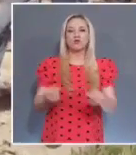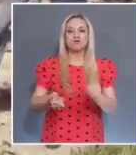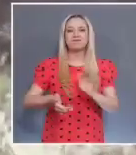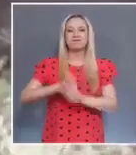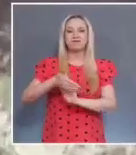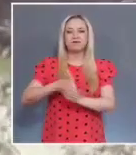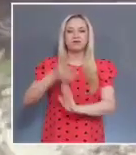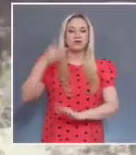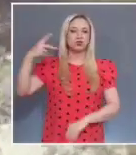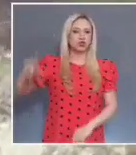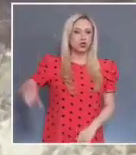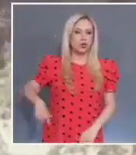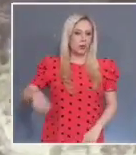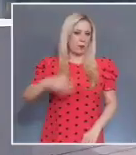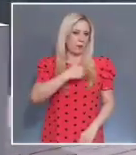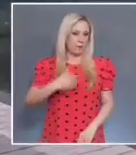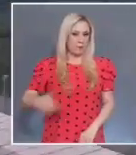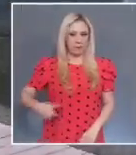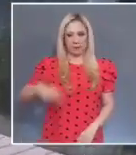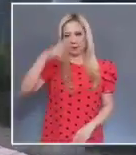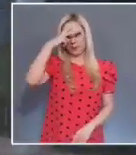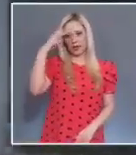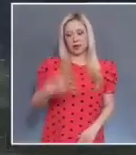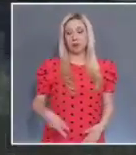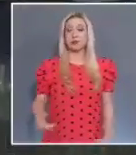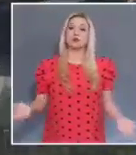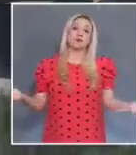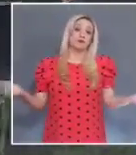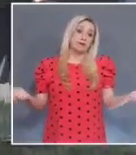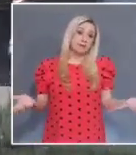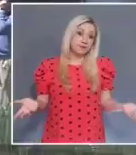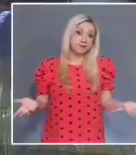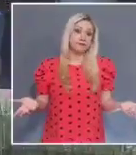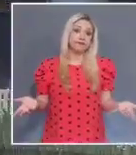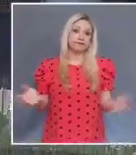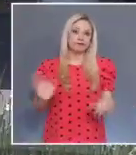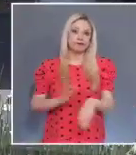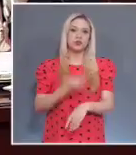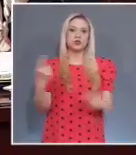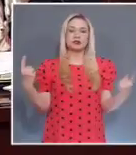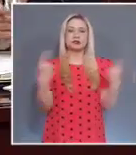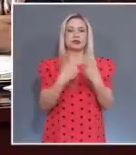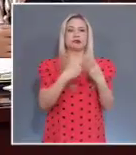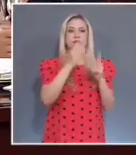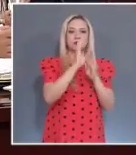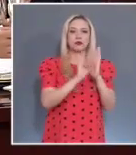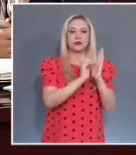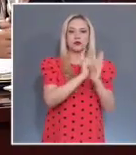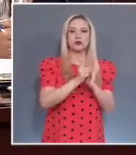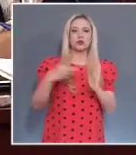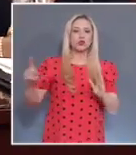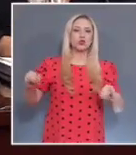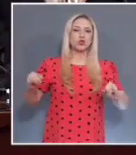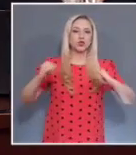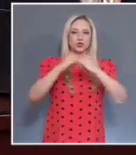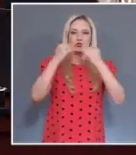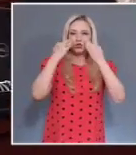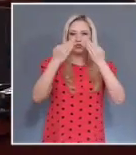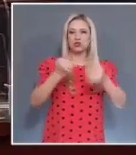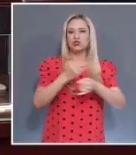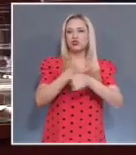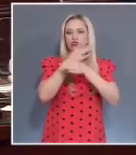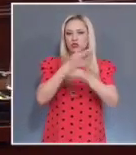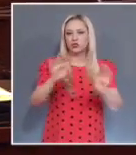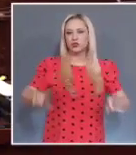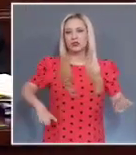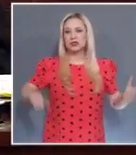México. Esto al resolver una controversia constitucional promovida por el INAI. Entre los argumentos de la mayoría estuvieron